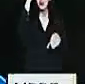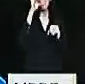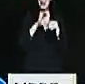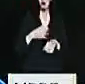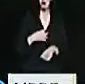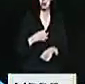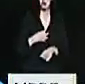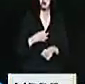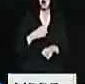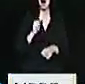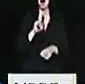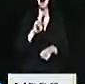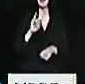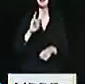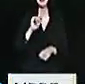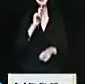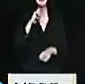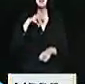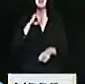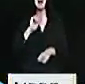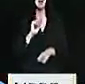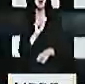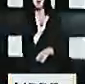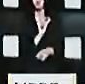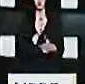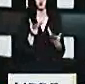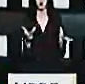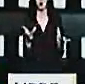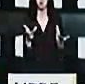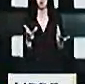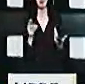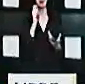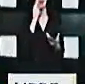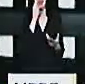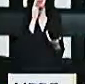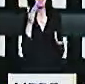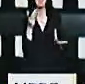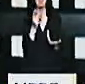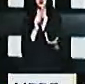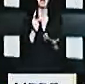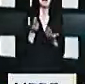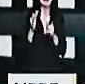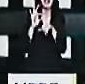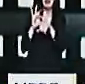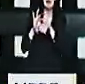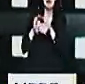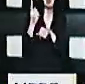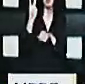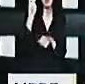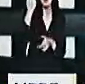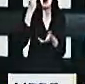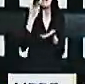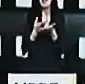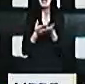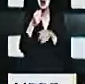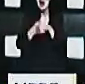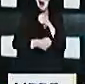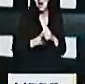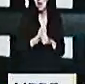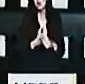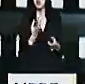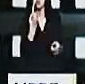no voy a poner un cardiólogo para que haga un procedimiento al año. Es malo desde el punto de vista del propio paciente que haga un procedimiento al año.